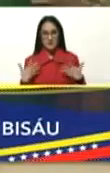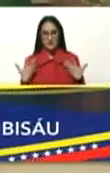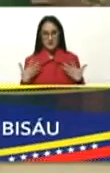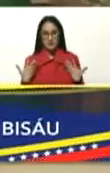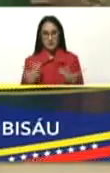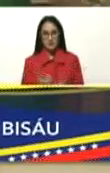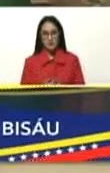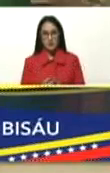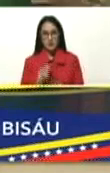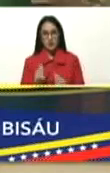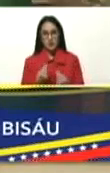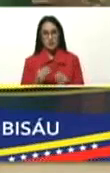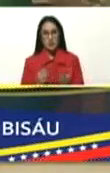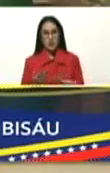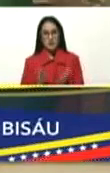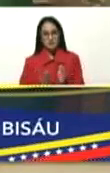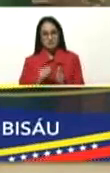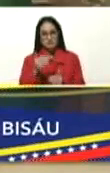de cómo avanzan